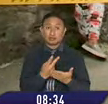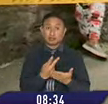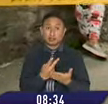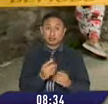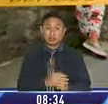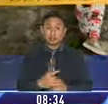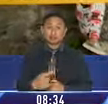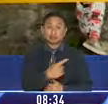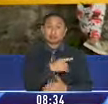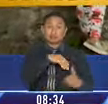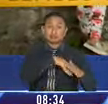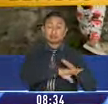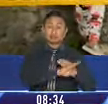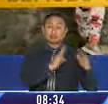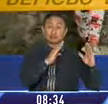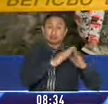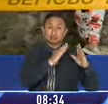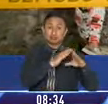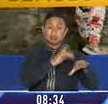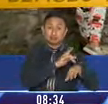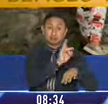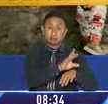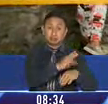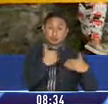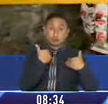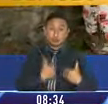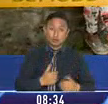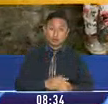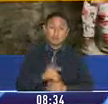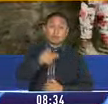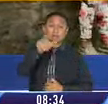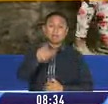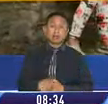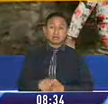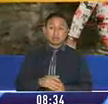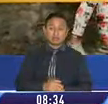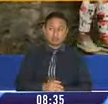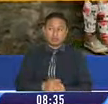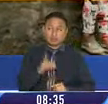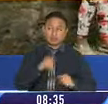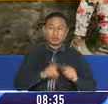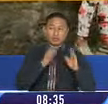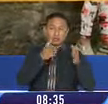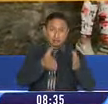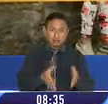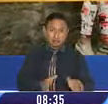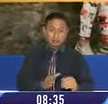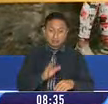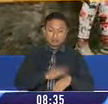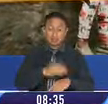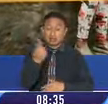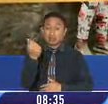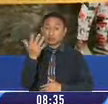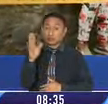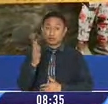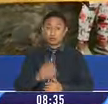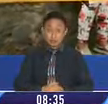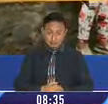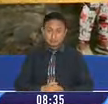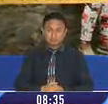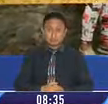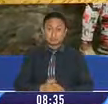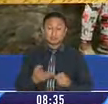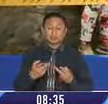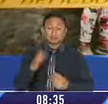permanece al interior de una casa abandonada el cuerpo de una persona que no ha logrado ser sepultada por falta de recursos. Y